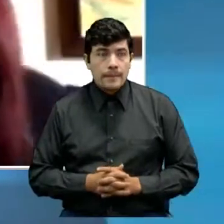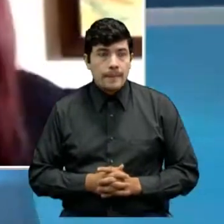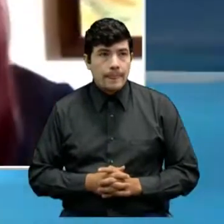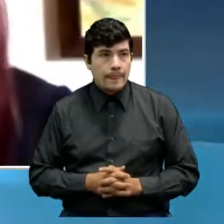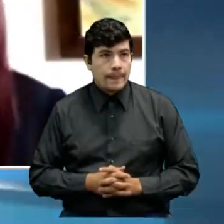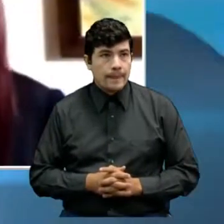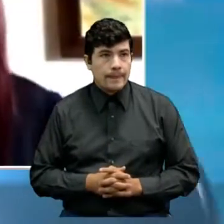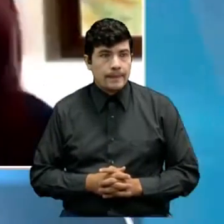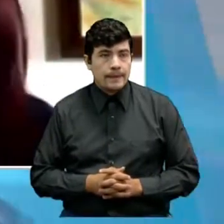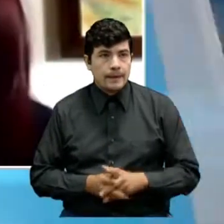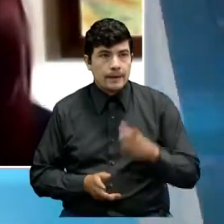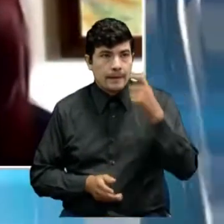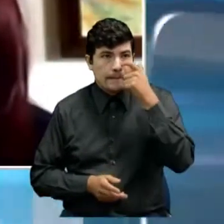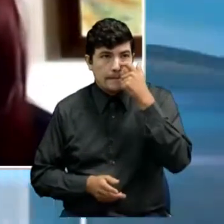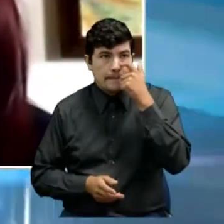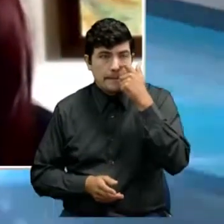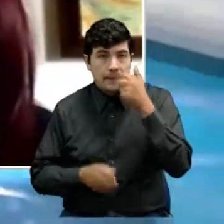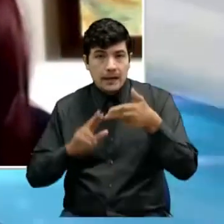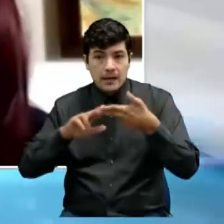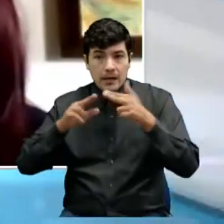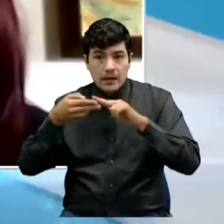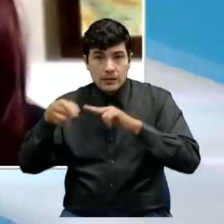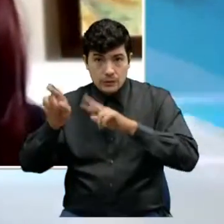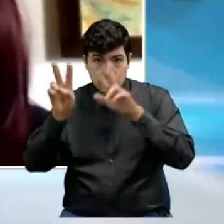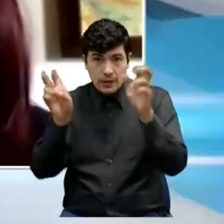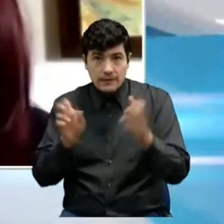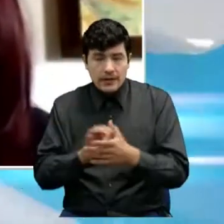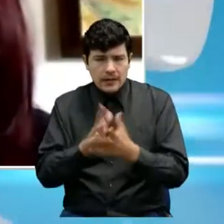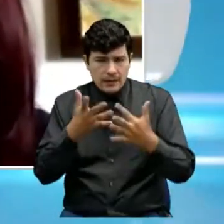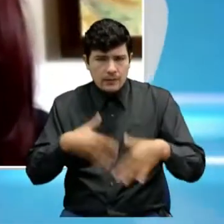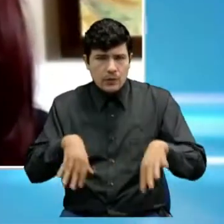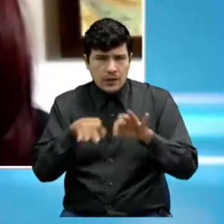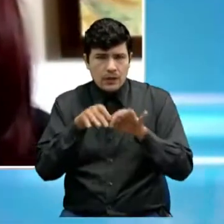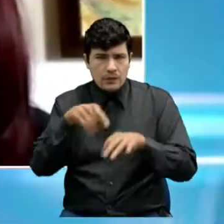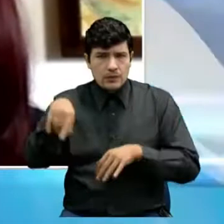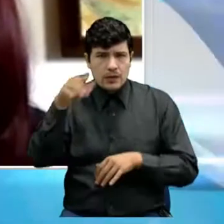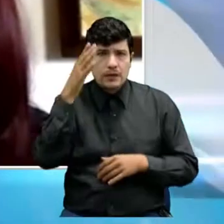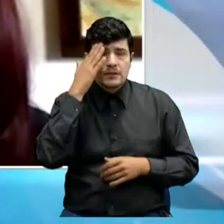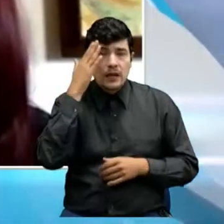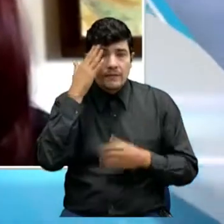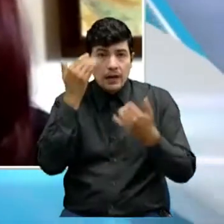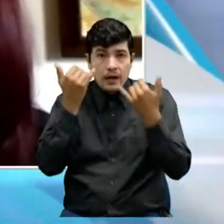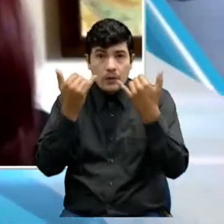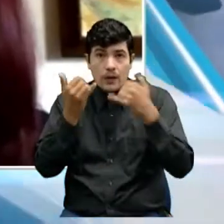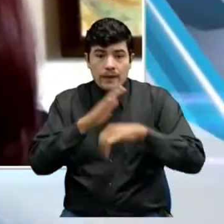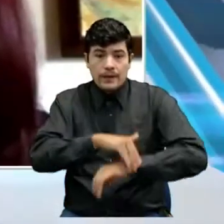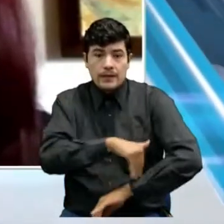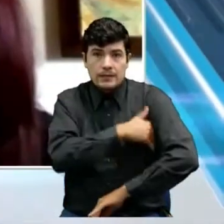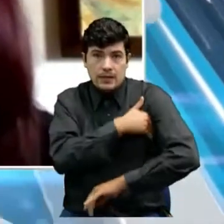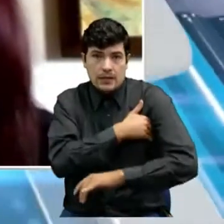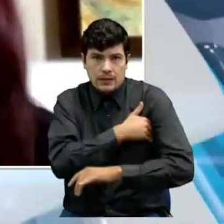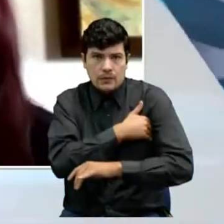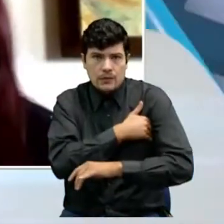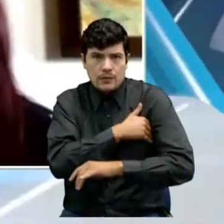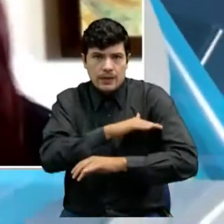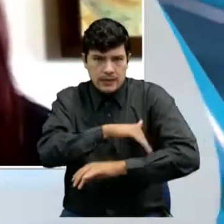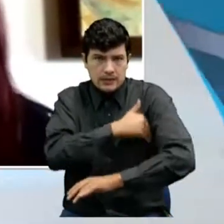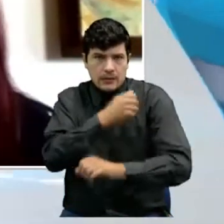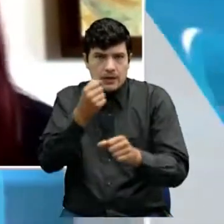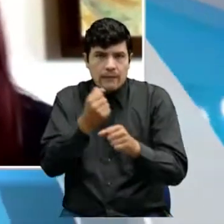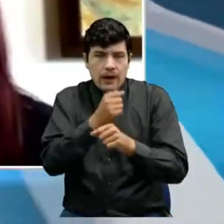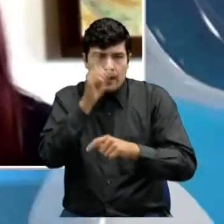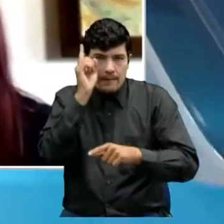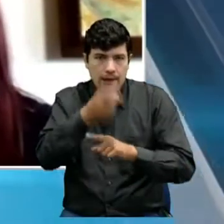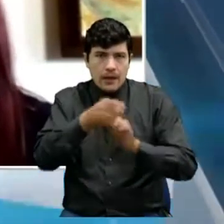Bueno, doctora Marlene, con relación a esto, es importante tener en cuenta que el Ministerio emitió una circular en la